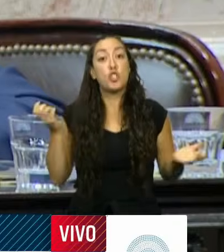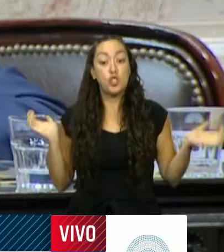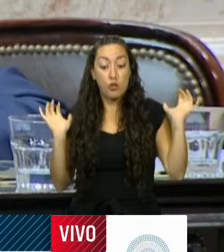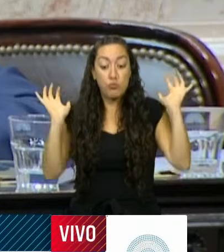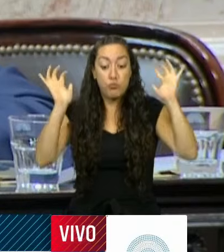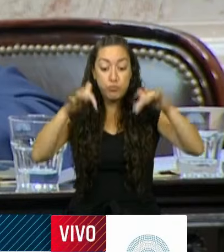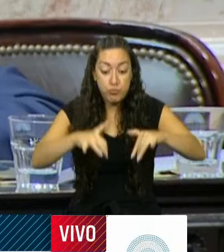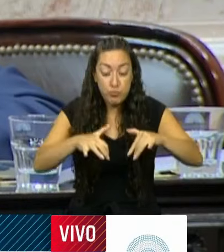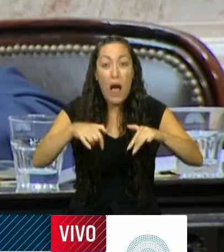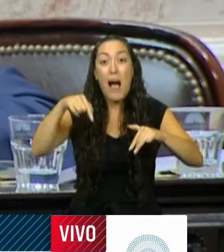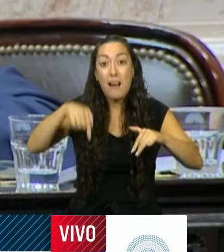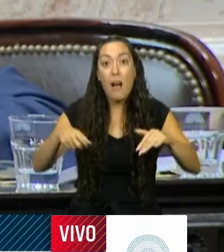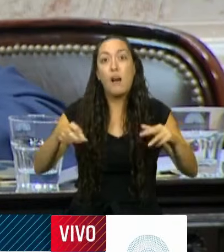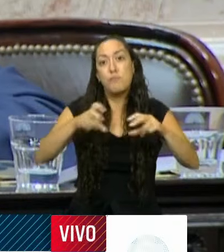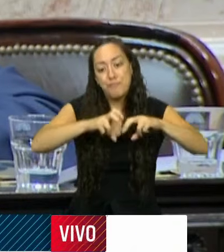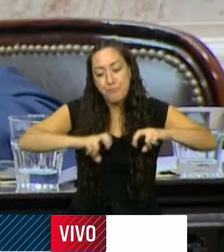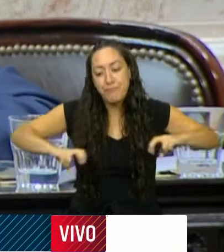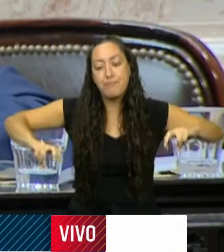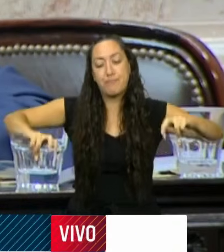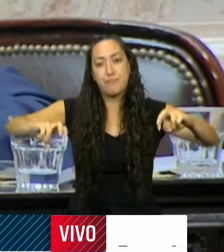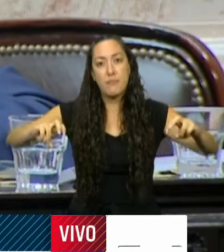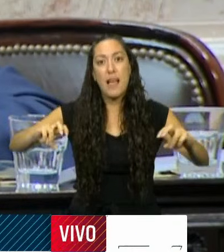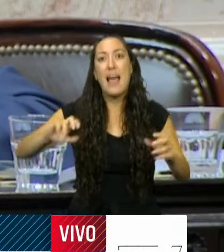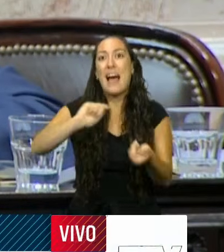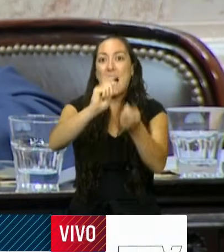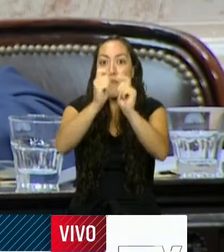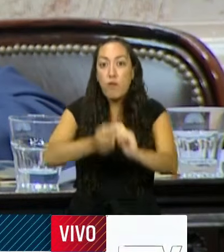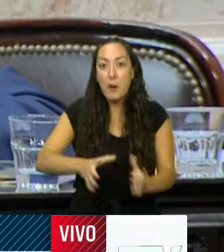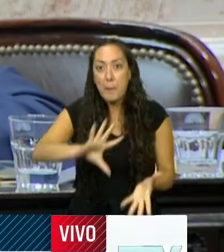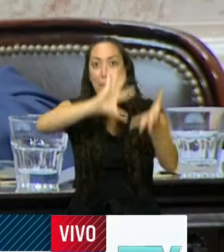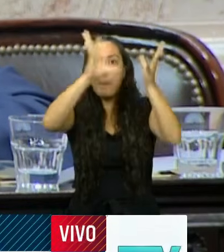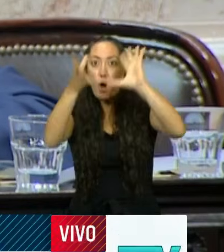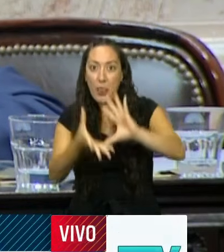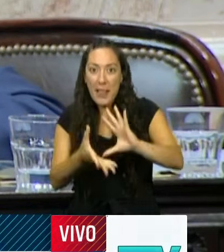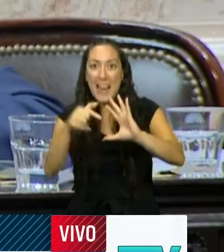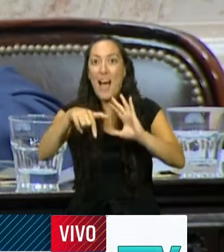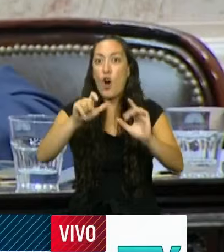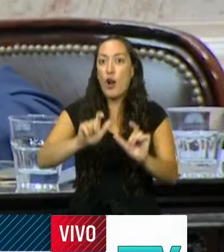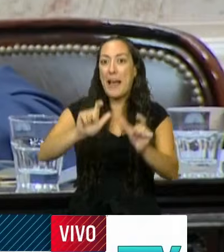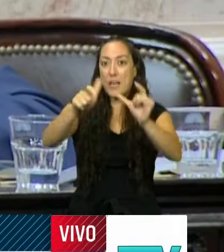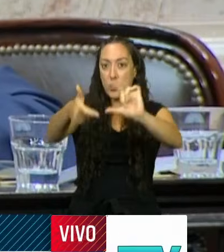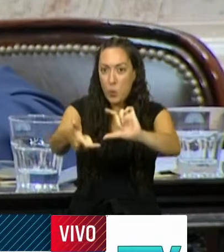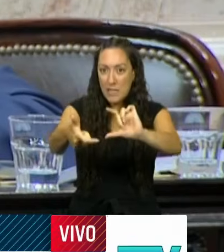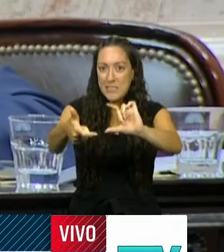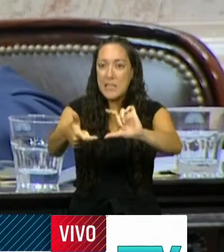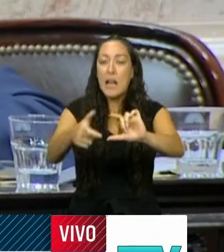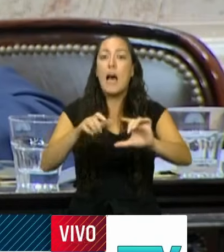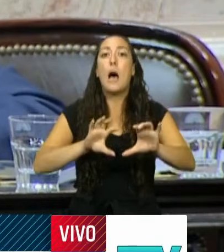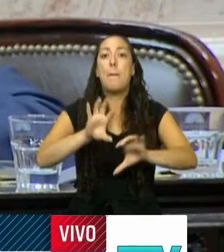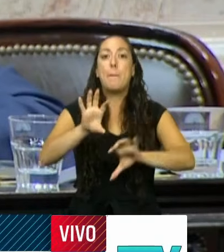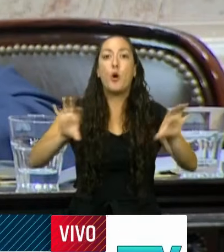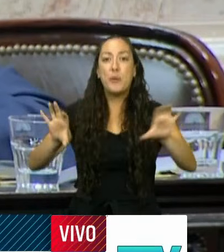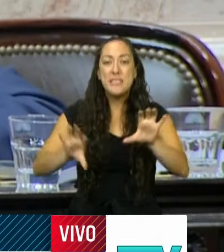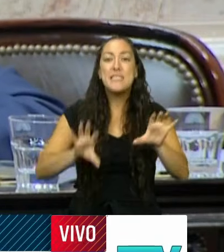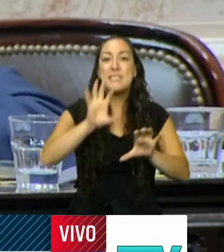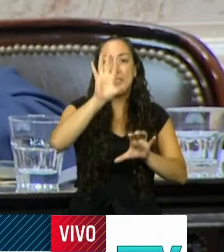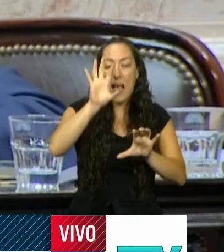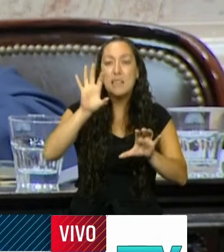sentados. El modelo de reforma que se está actualizando sí sirve para las provincias del